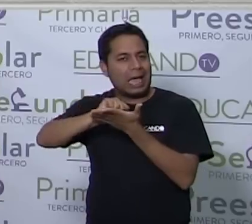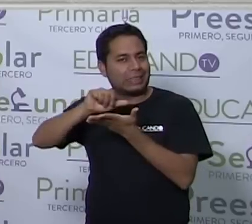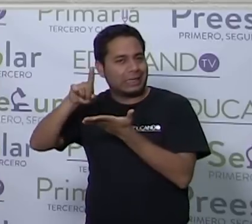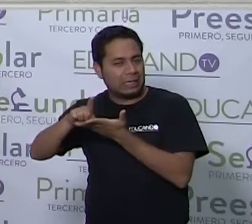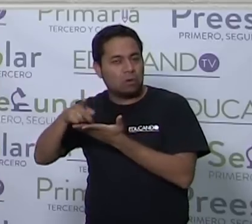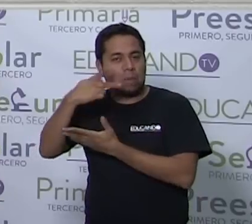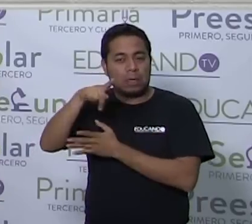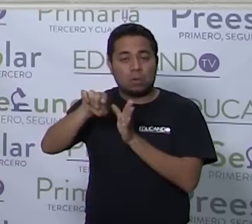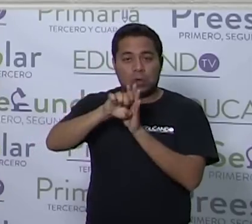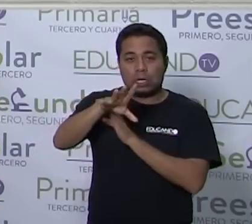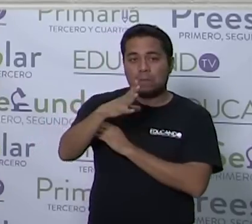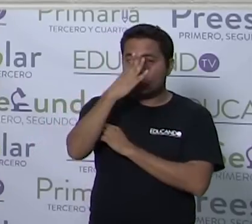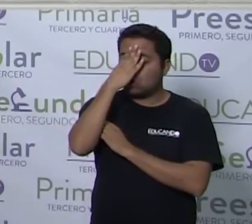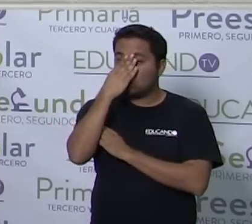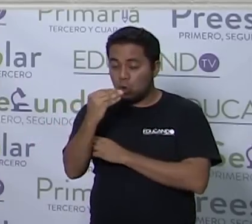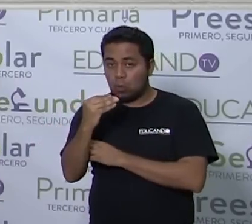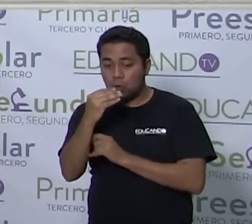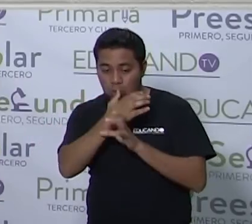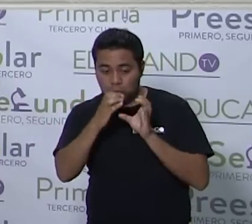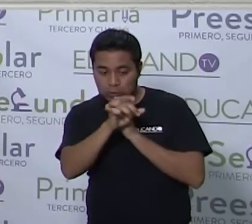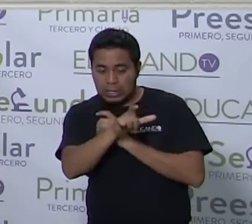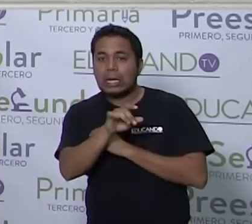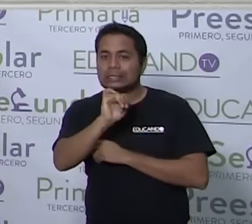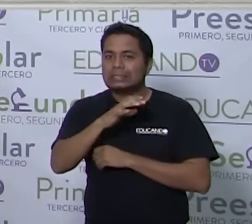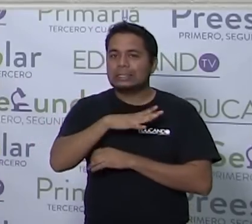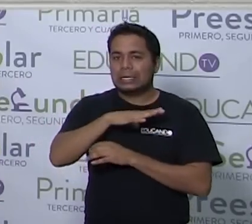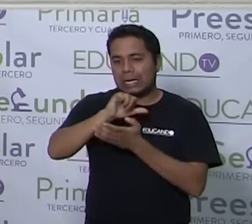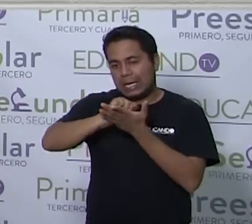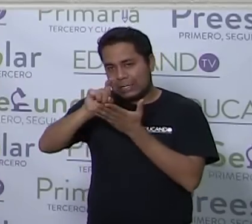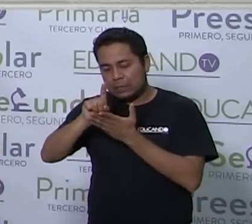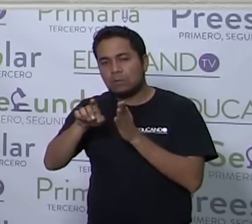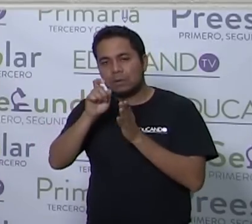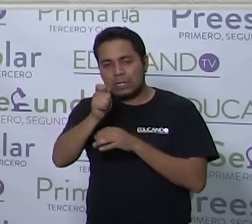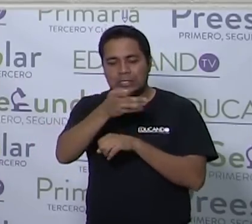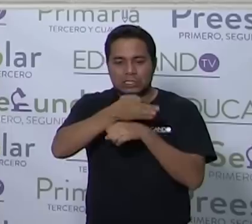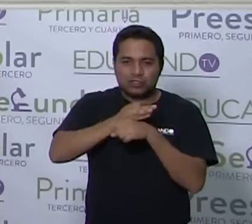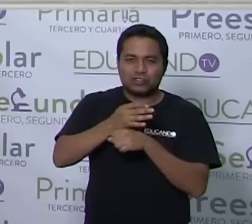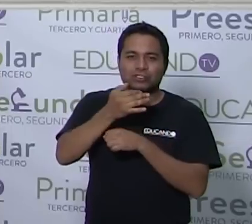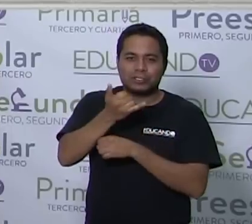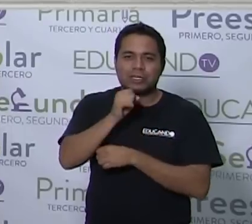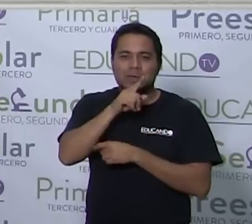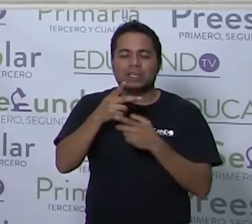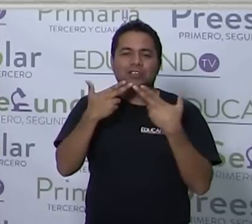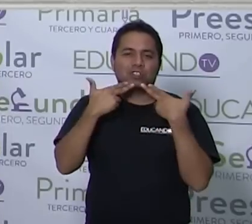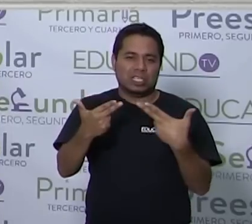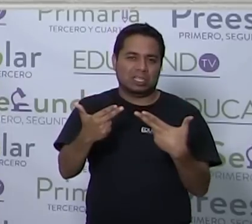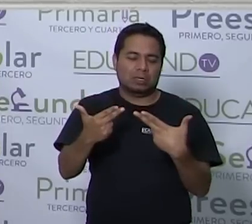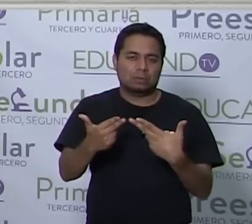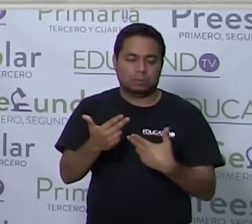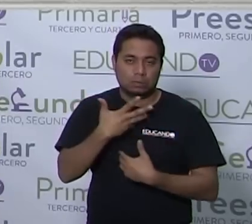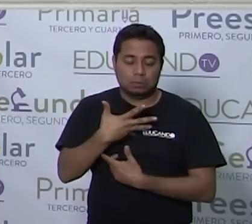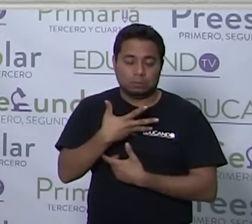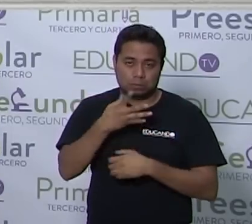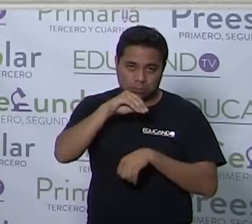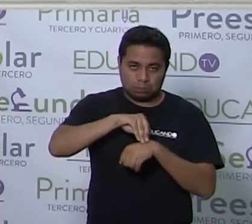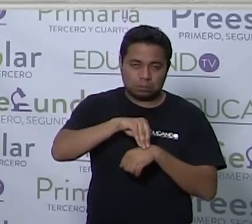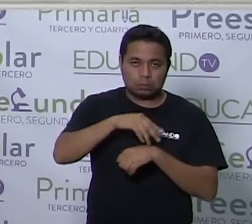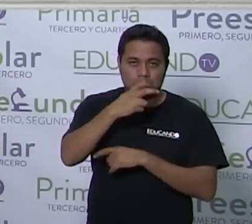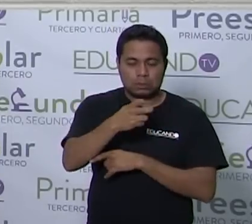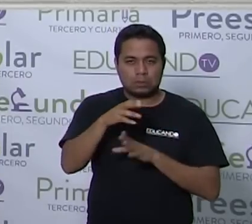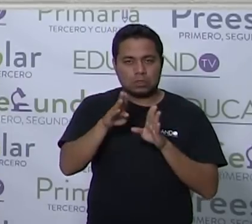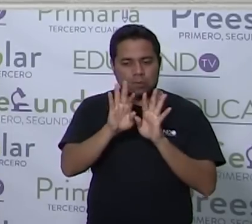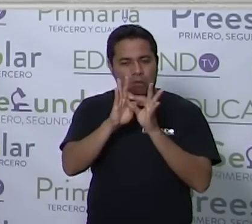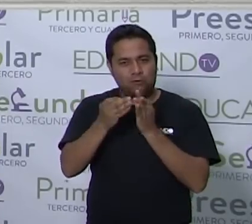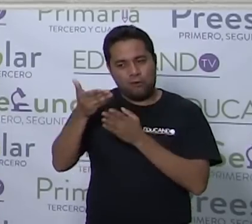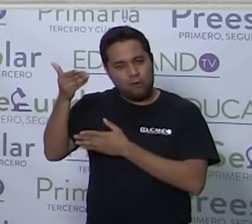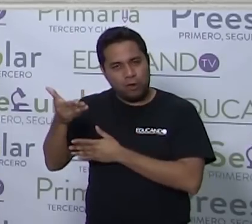pero lobo, el sustantivo, sí tiene adjetivos, simpático e inocente. ¿Sí? Fíjense de esta